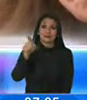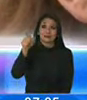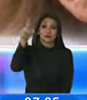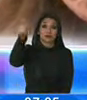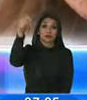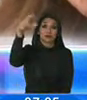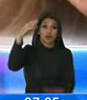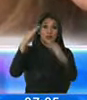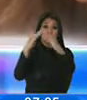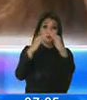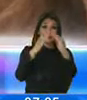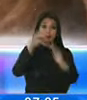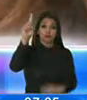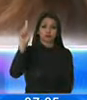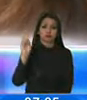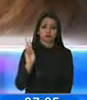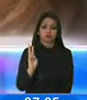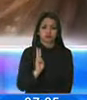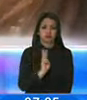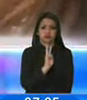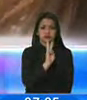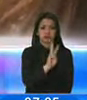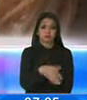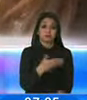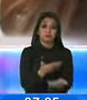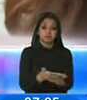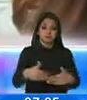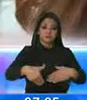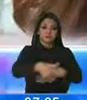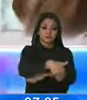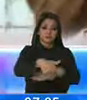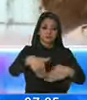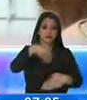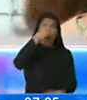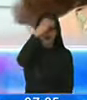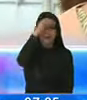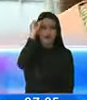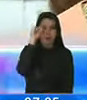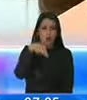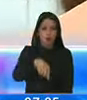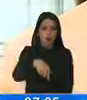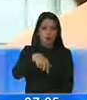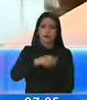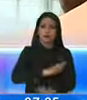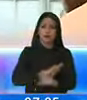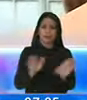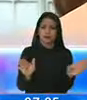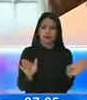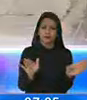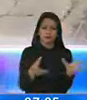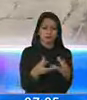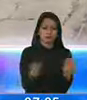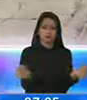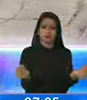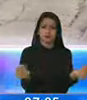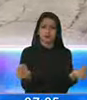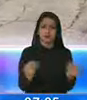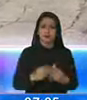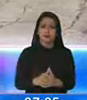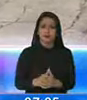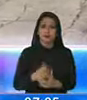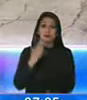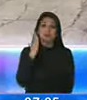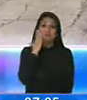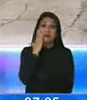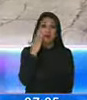Sol y se supone que llegaron hasta la General Rumiñahui, pero de ahí ya no se ha sabido más nada de ellas. Para esta mujer que se